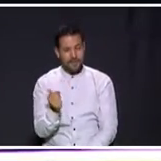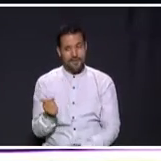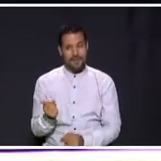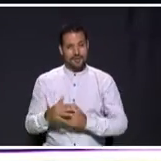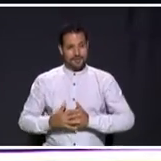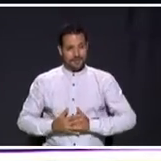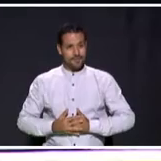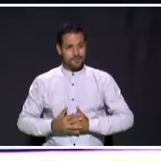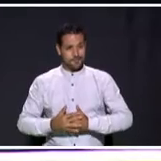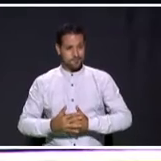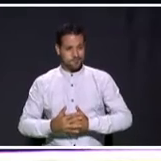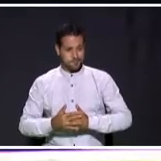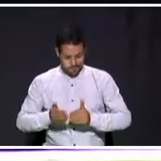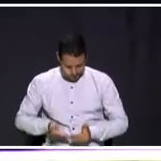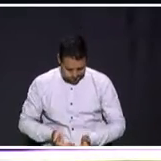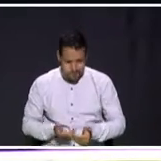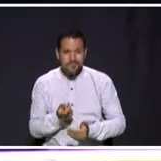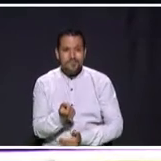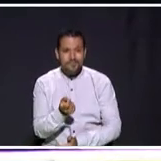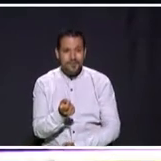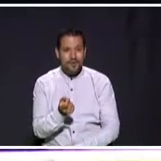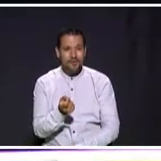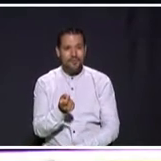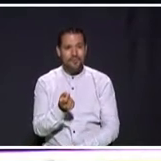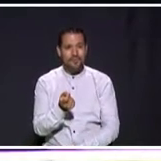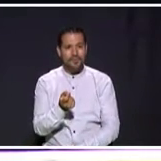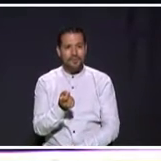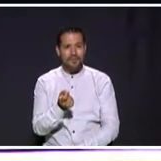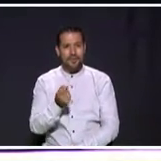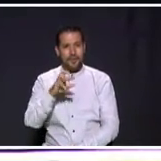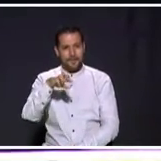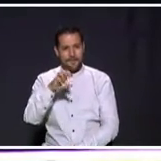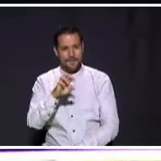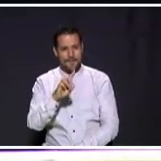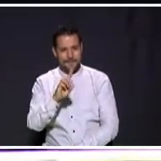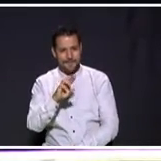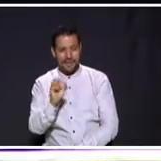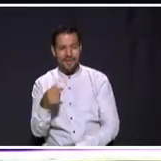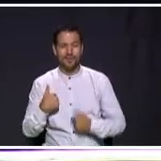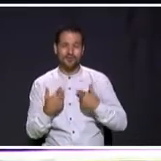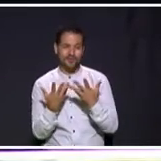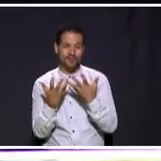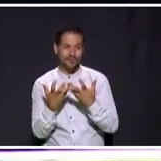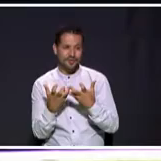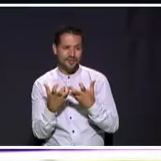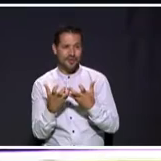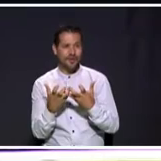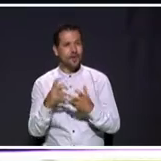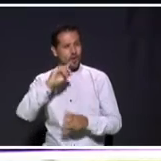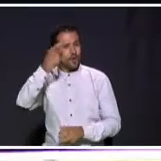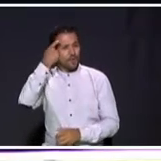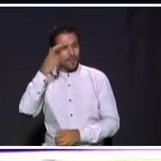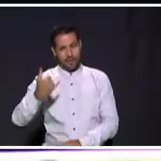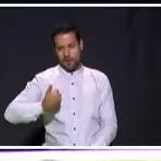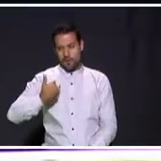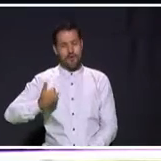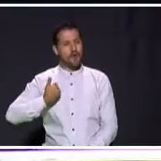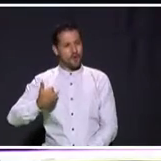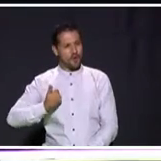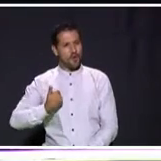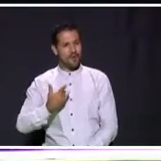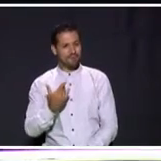a pedro juan de 24 semanas de gestación quiere ser el gobernador más joven en toda la historia de antioquia por elección popular